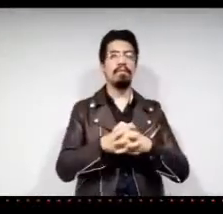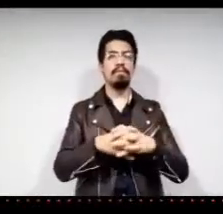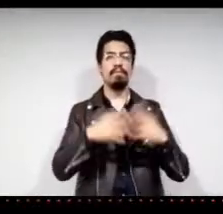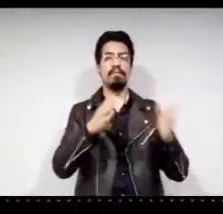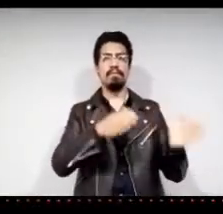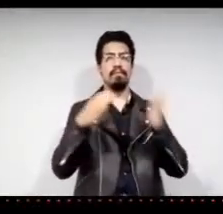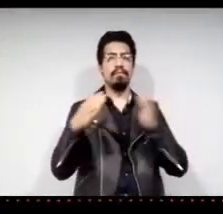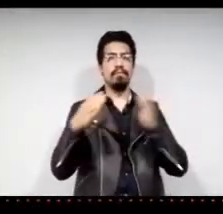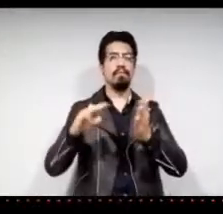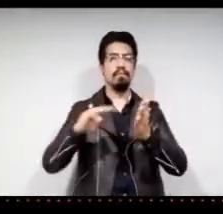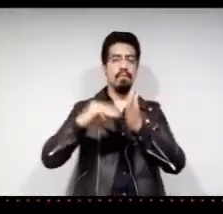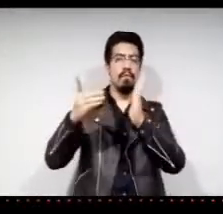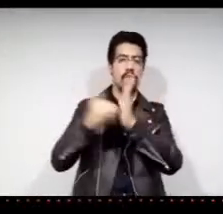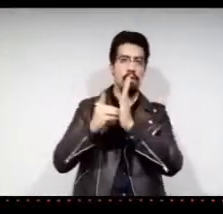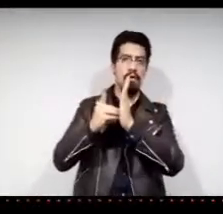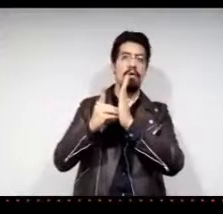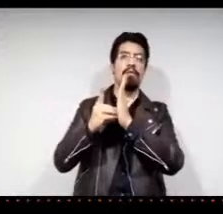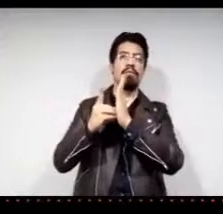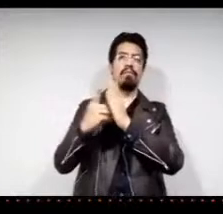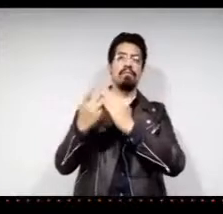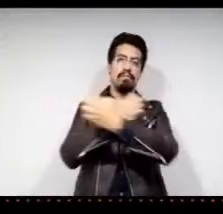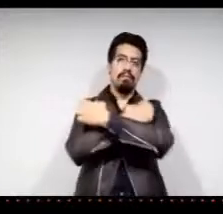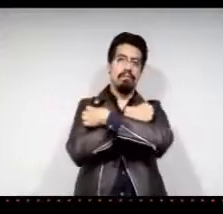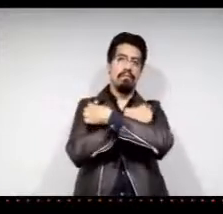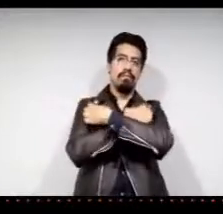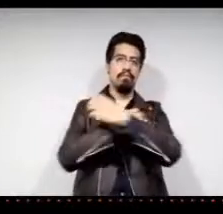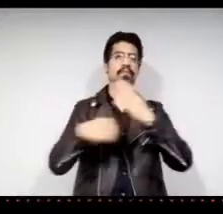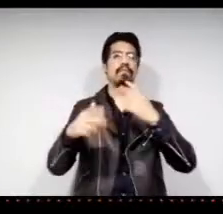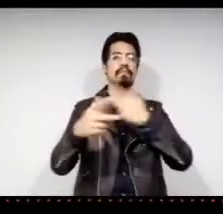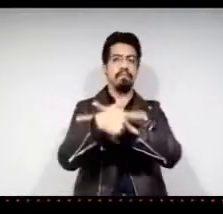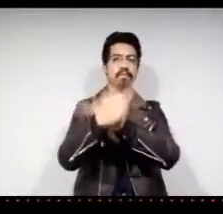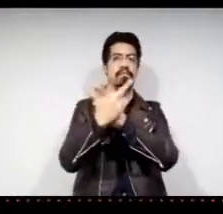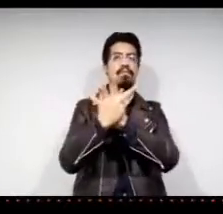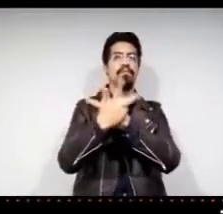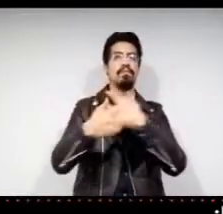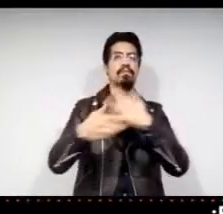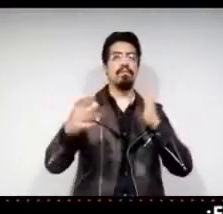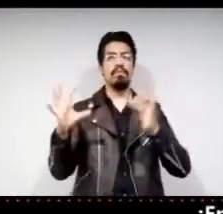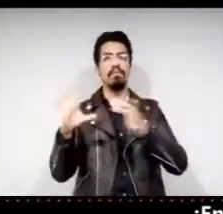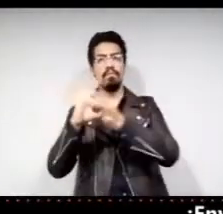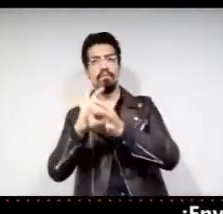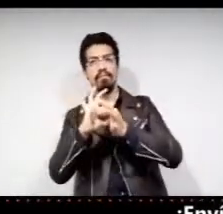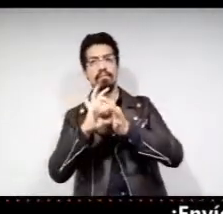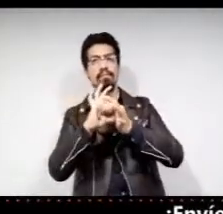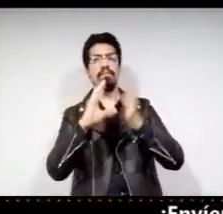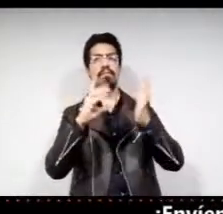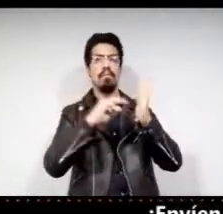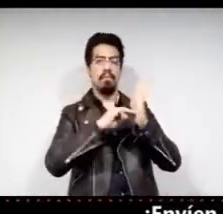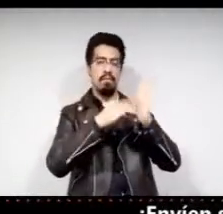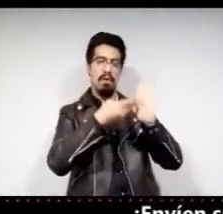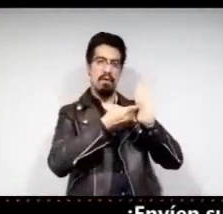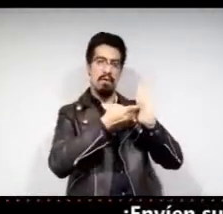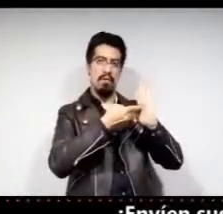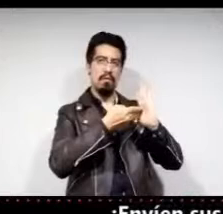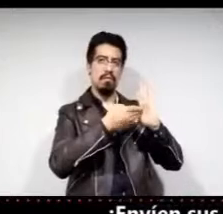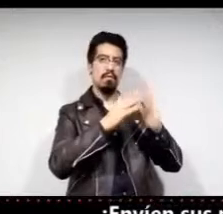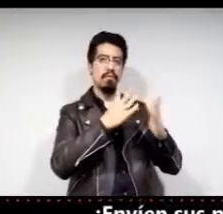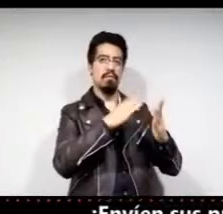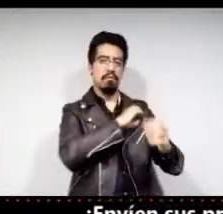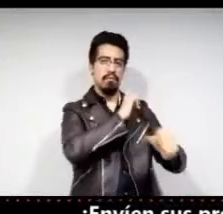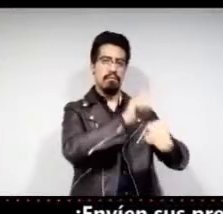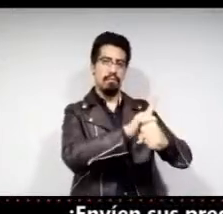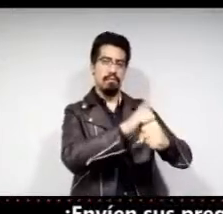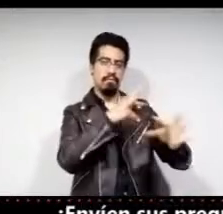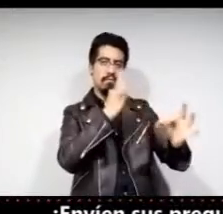de un modelo pedagógico relacionado con lo virtual, de una metodología específica, de la alternancia en donde se